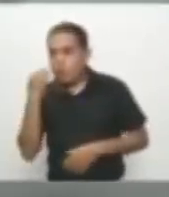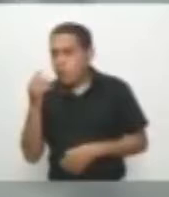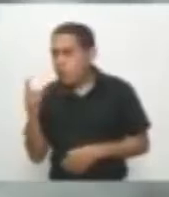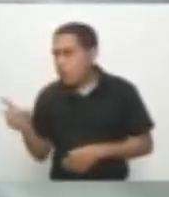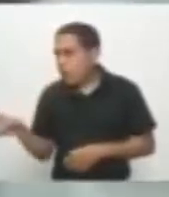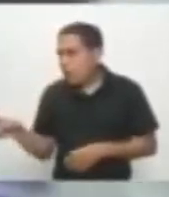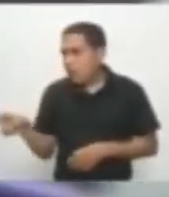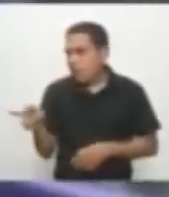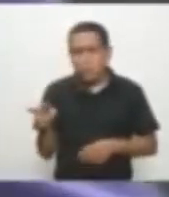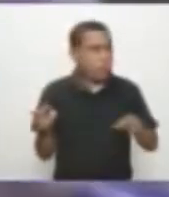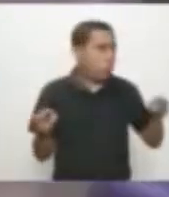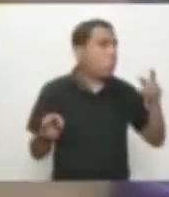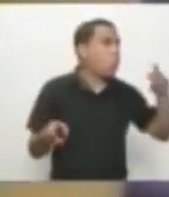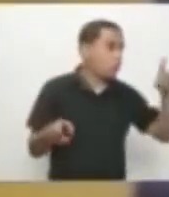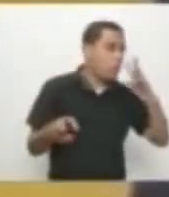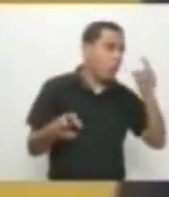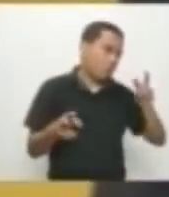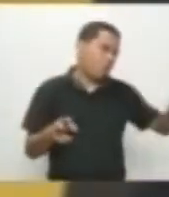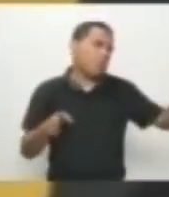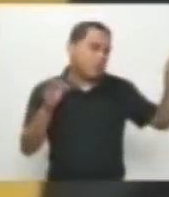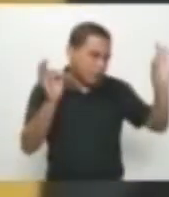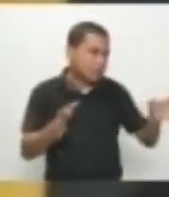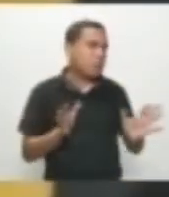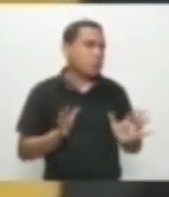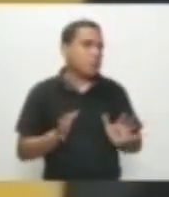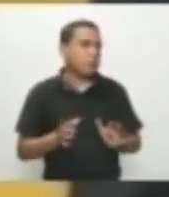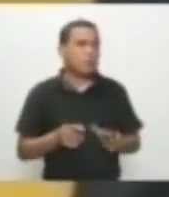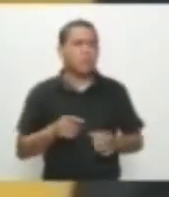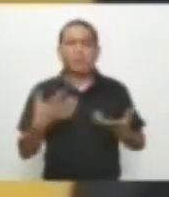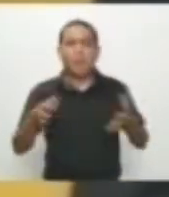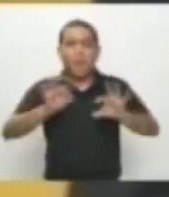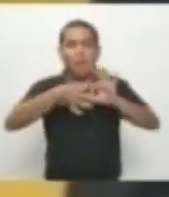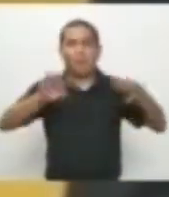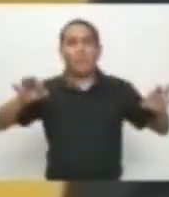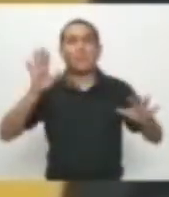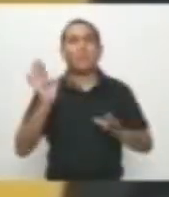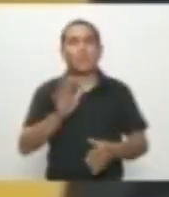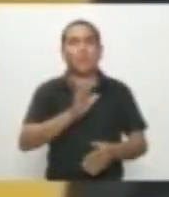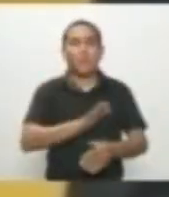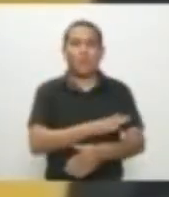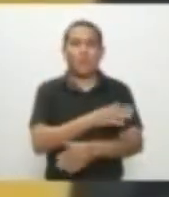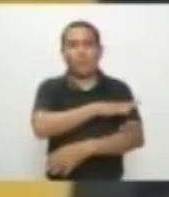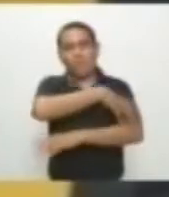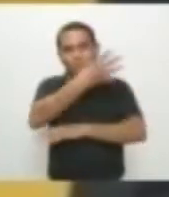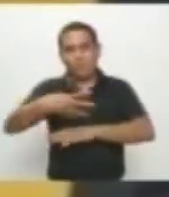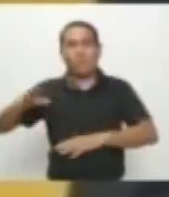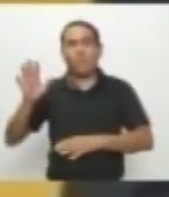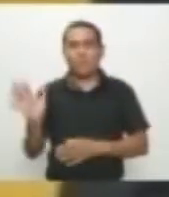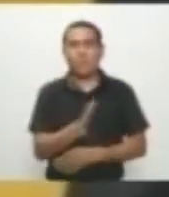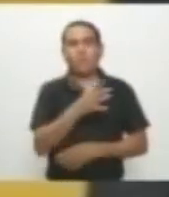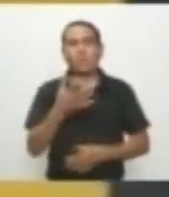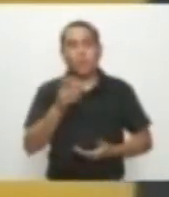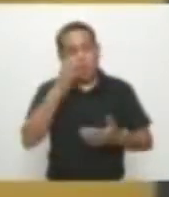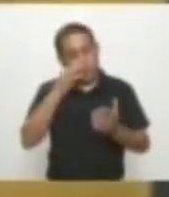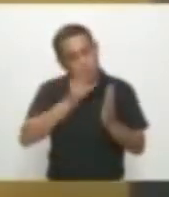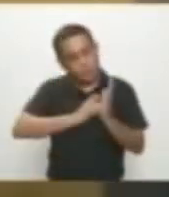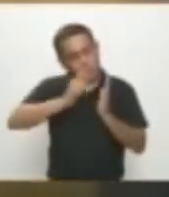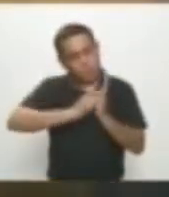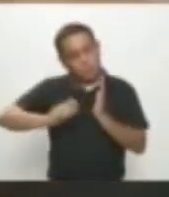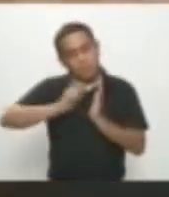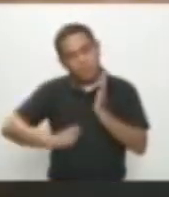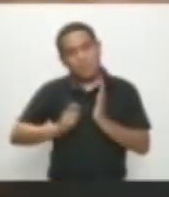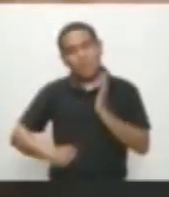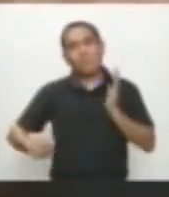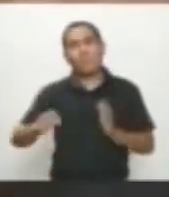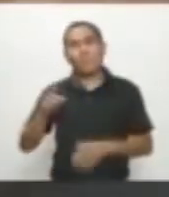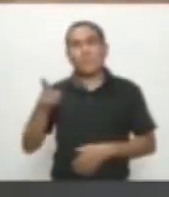y vos mirarás a otros hombres. Este es un fragmento del poema Canción del Amor Sincero, escrito por el poeta sinuano